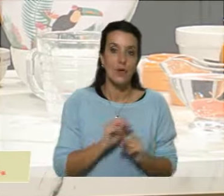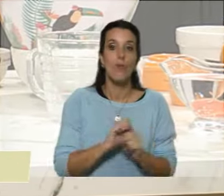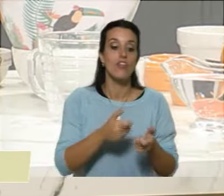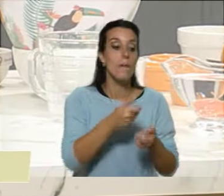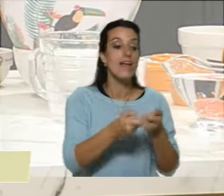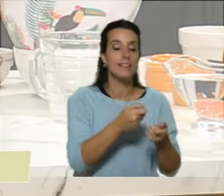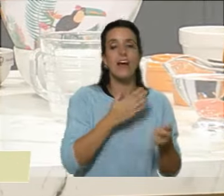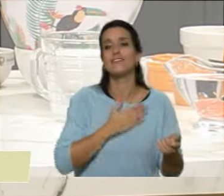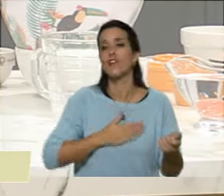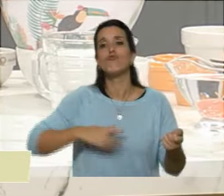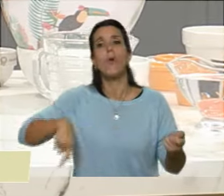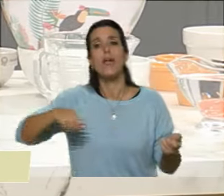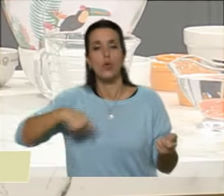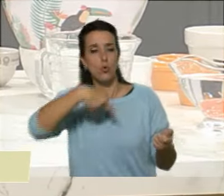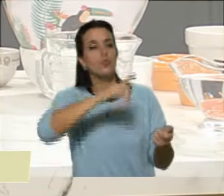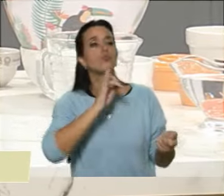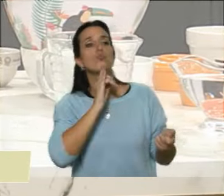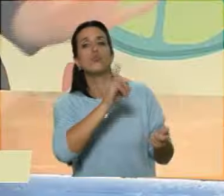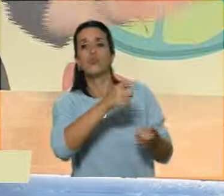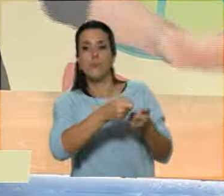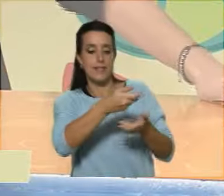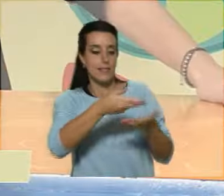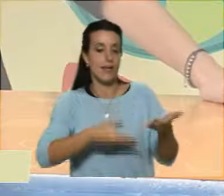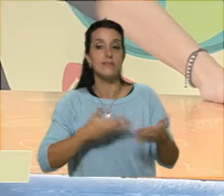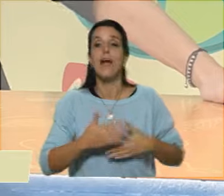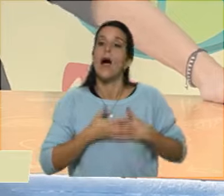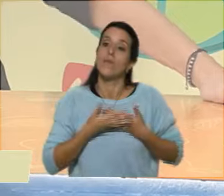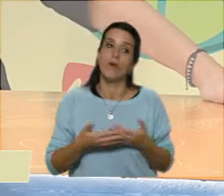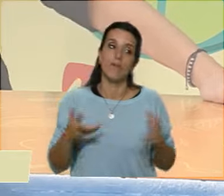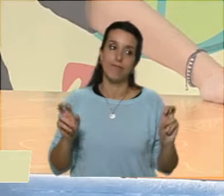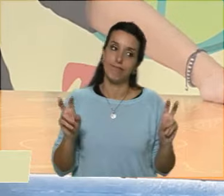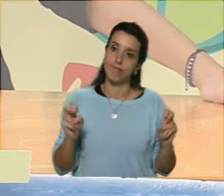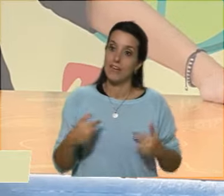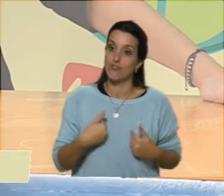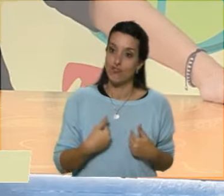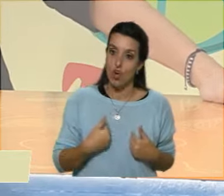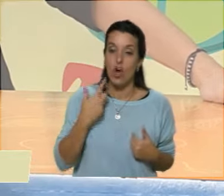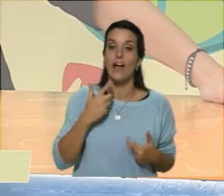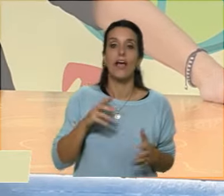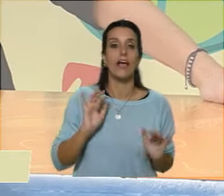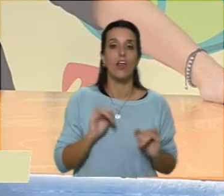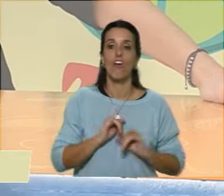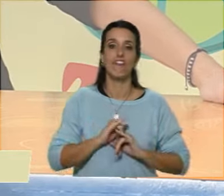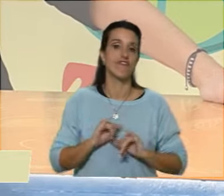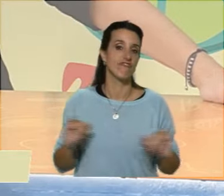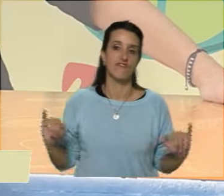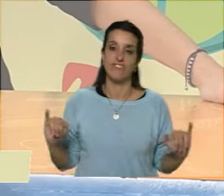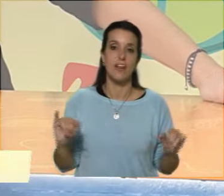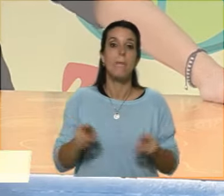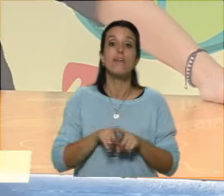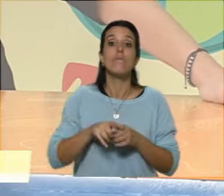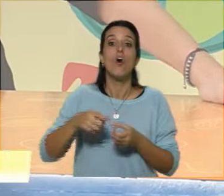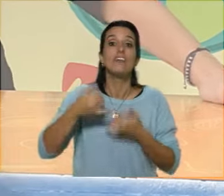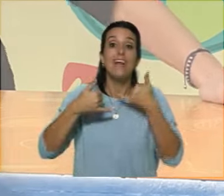Muy bien. Yo mezclo esto hasta que se espese. El amor, todo un tema. Por mi lado, creo que se me terminaron los cómputos como el